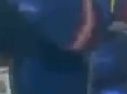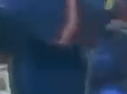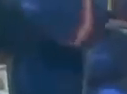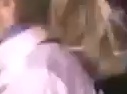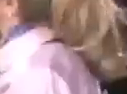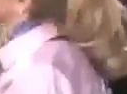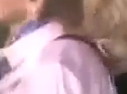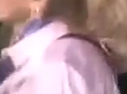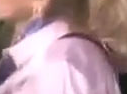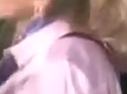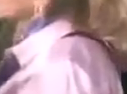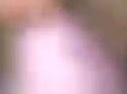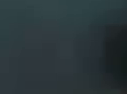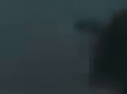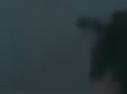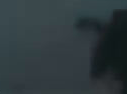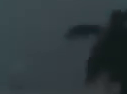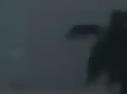viva Venezuela!